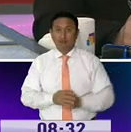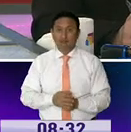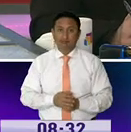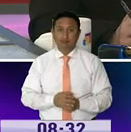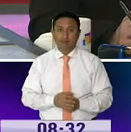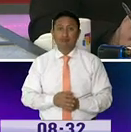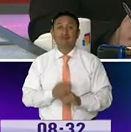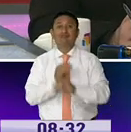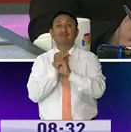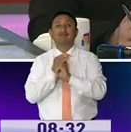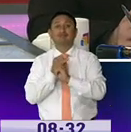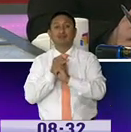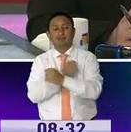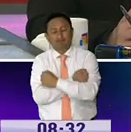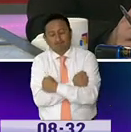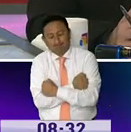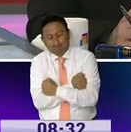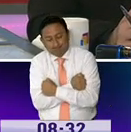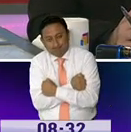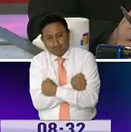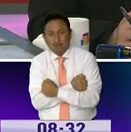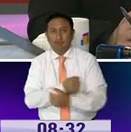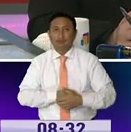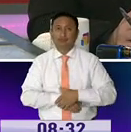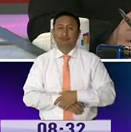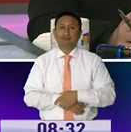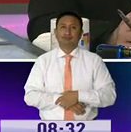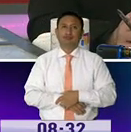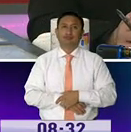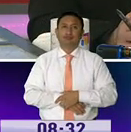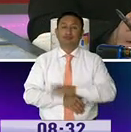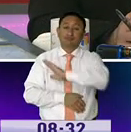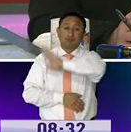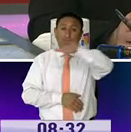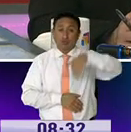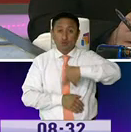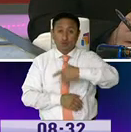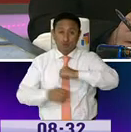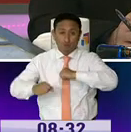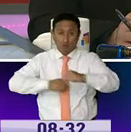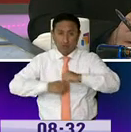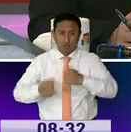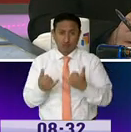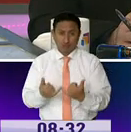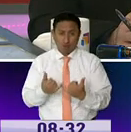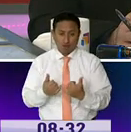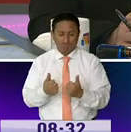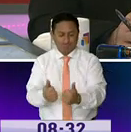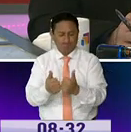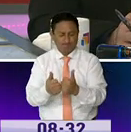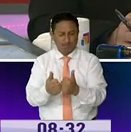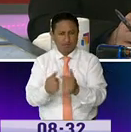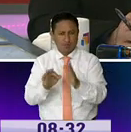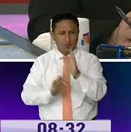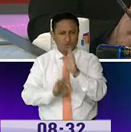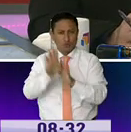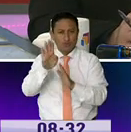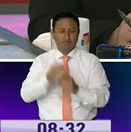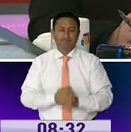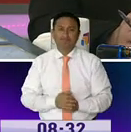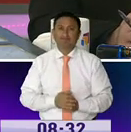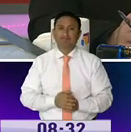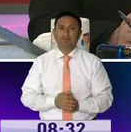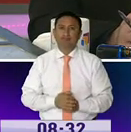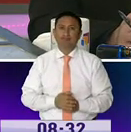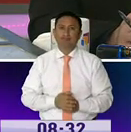Ingeniero, un abrazo grande a la distancia, que todas las cosas que se estén implementando salgan con el cuidado del